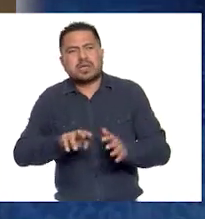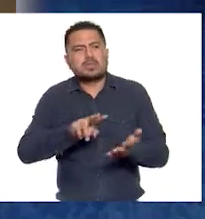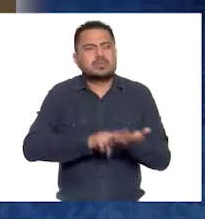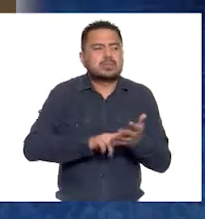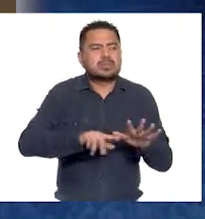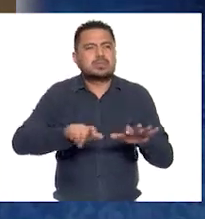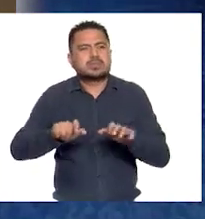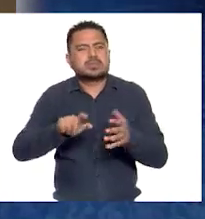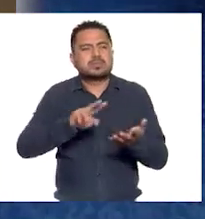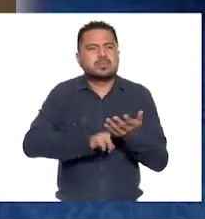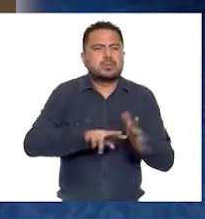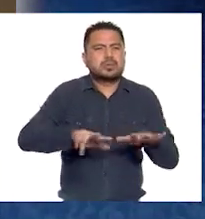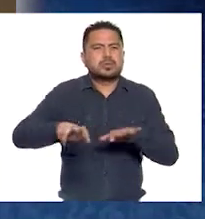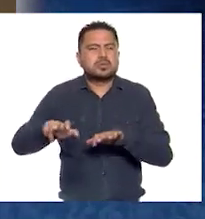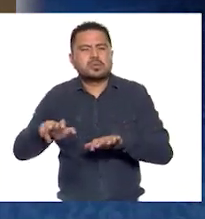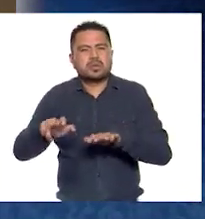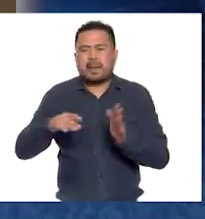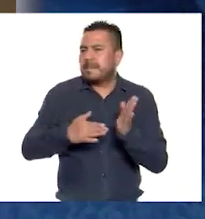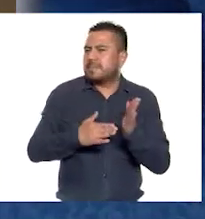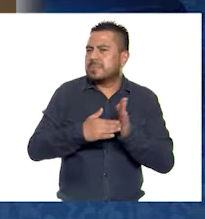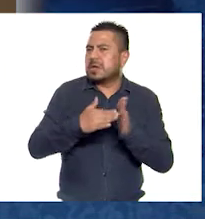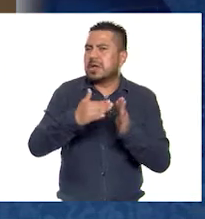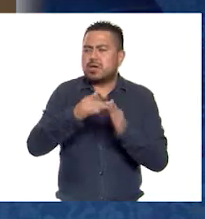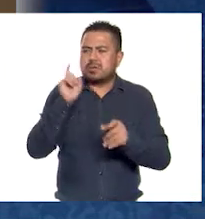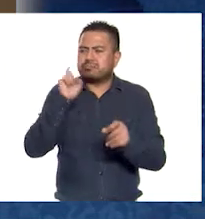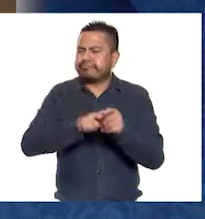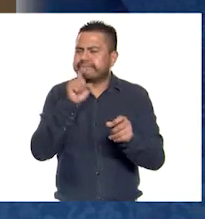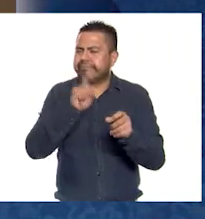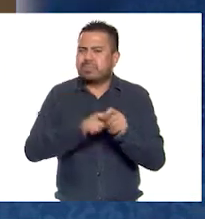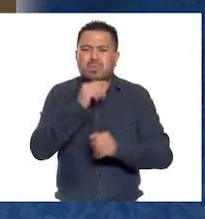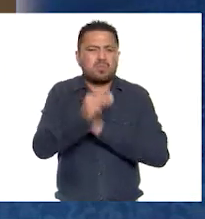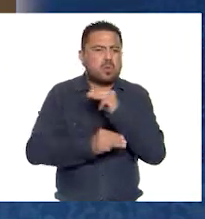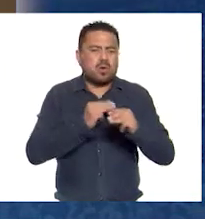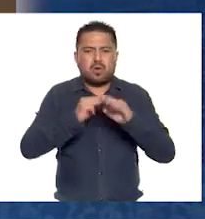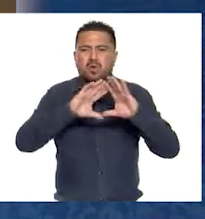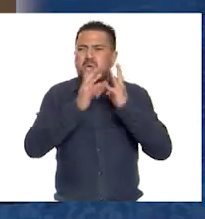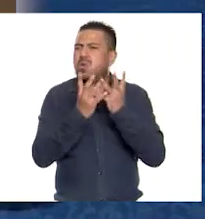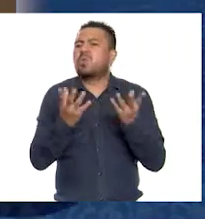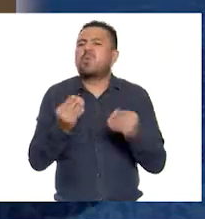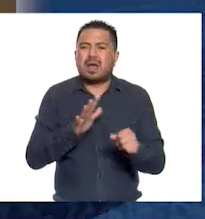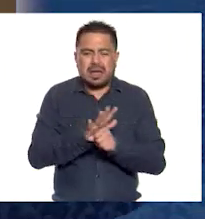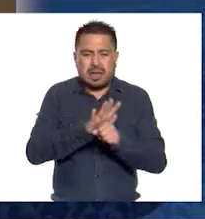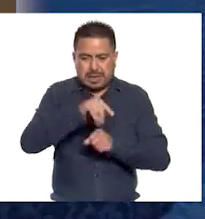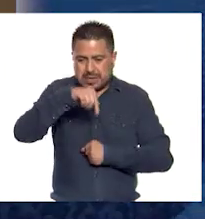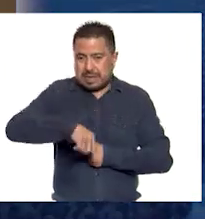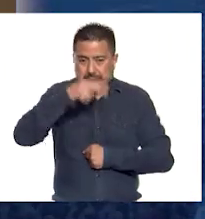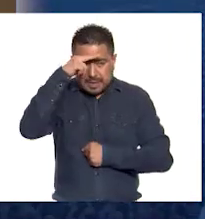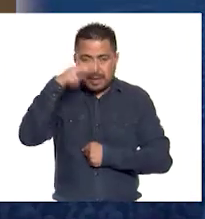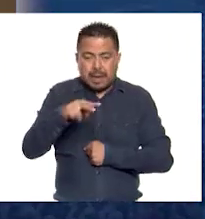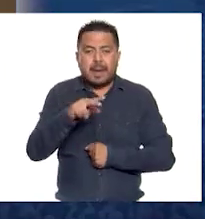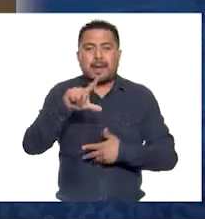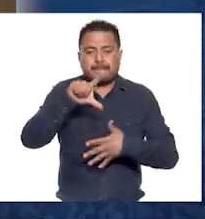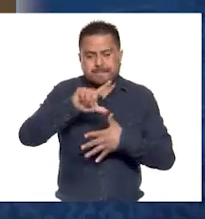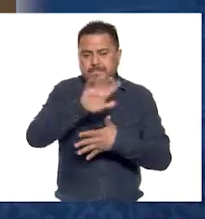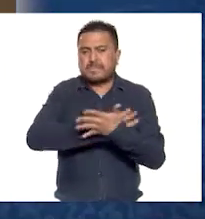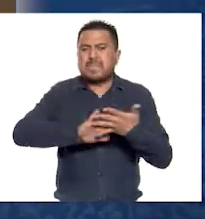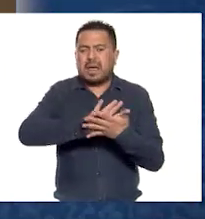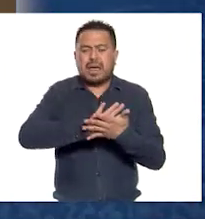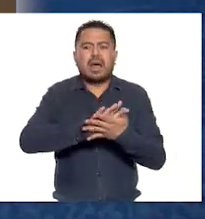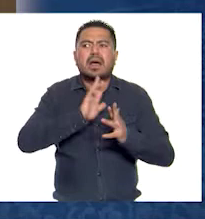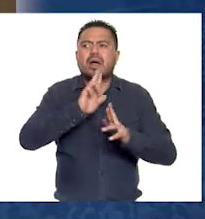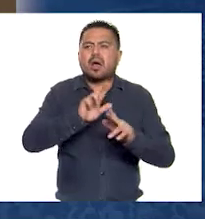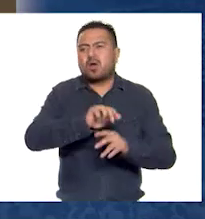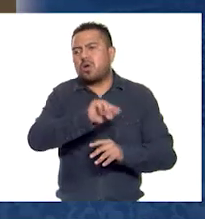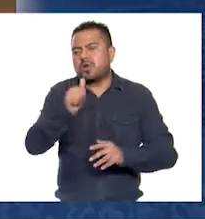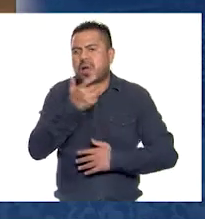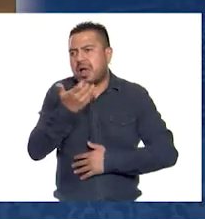quizá 1.800 millones de musulmanes en el mundo, de los cuales muchos aquí en México y en América Latina, responden a